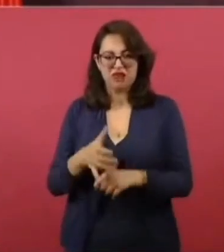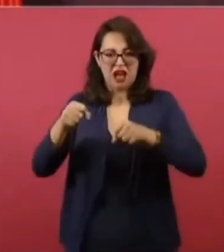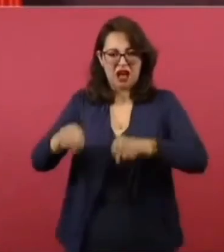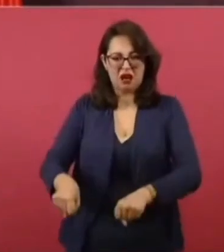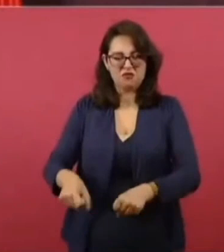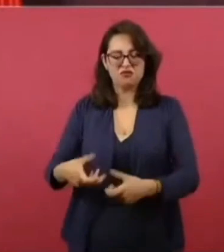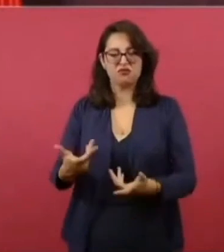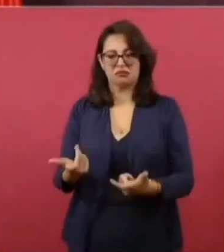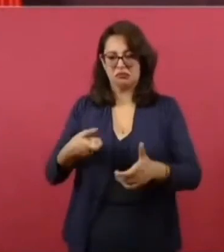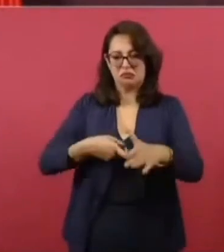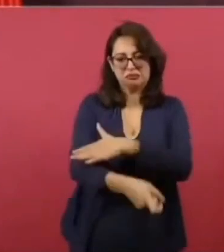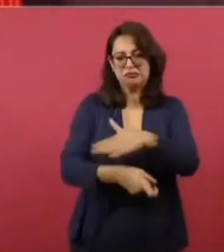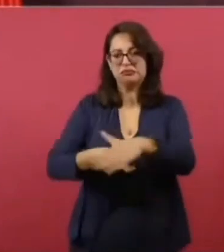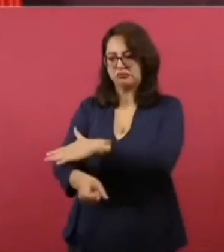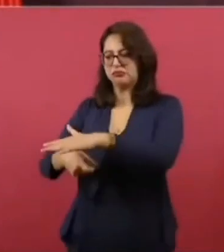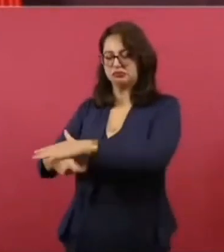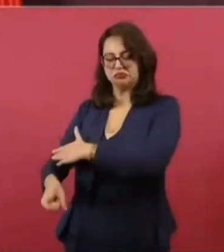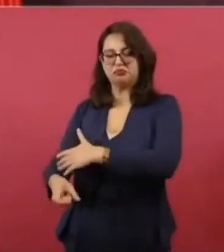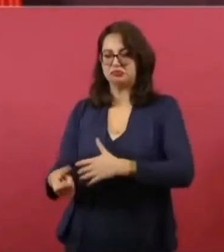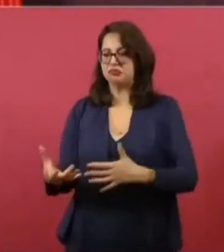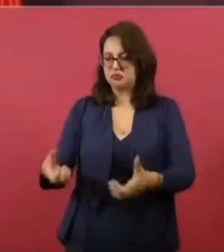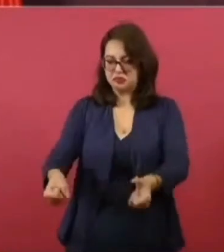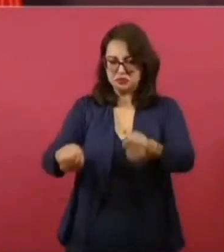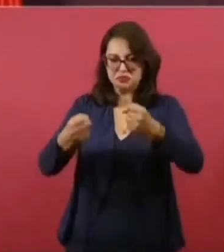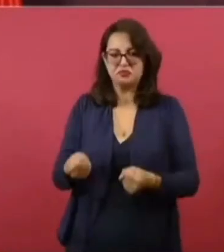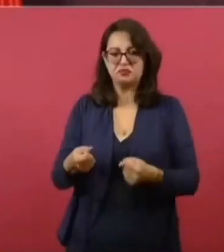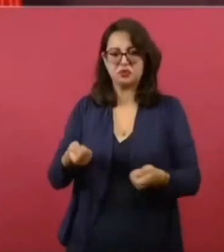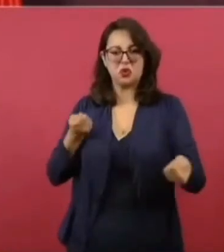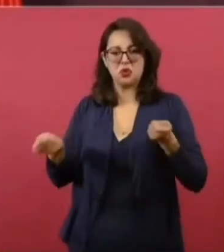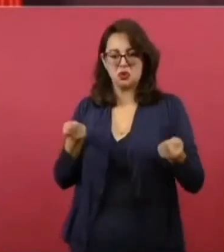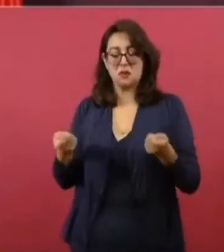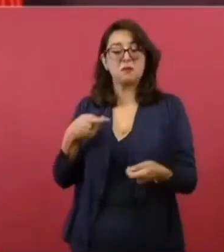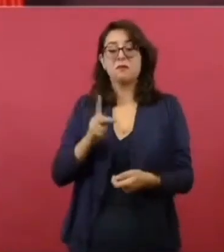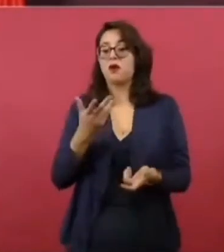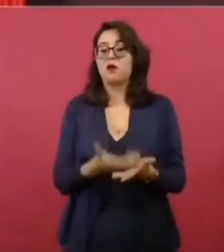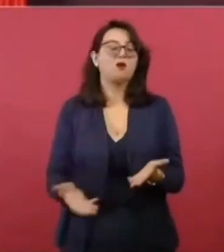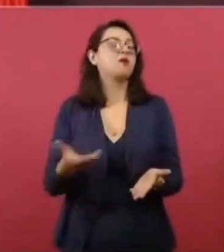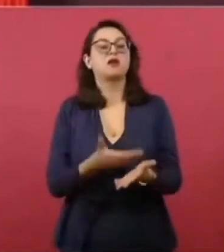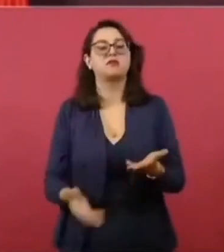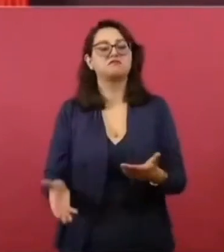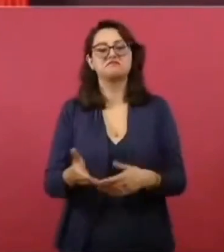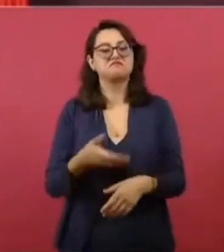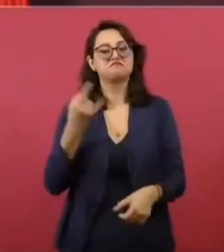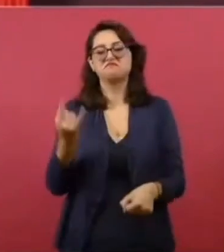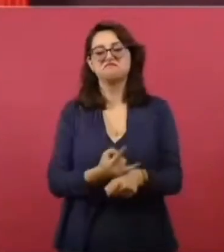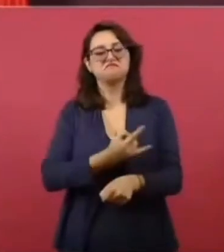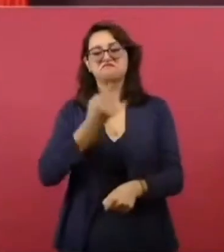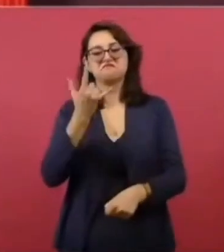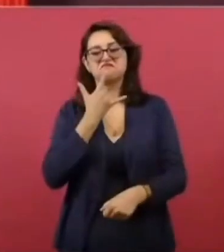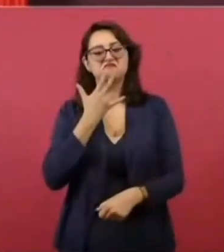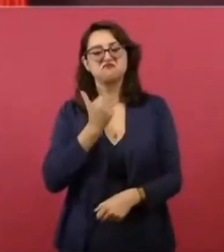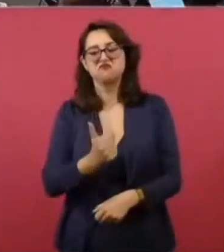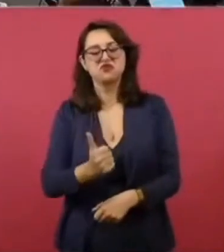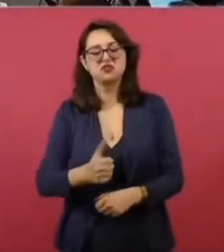dinero, pero eso ya no funciona. Tampoco le